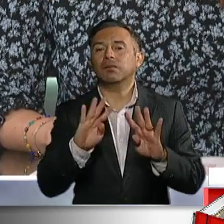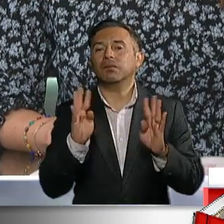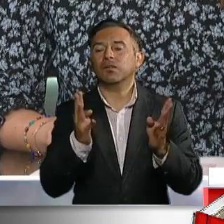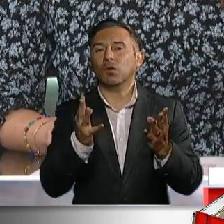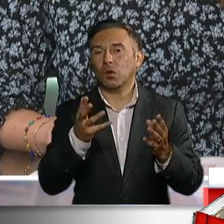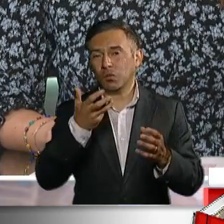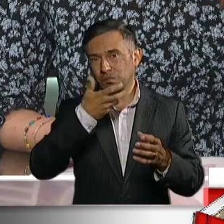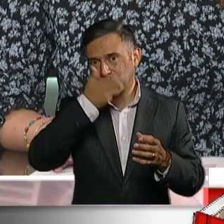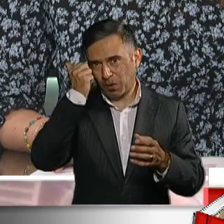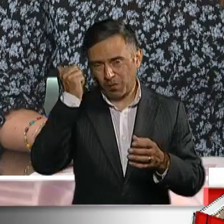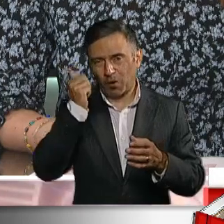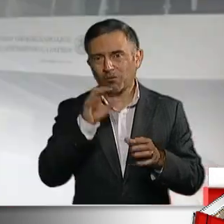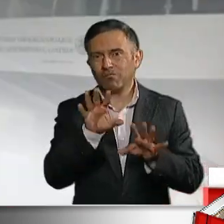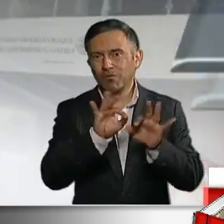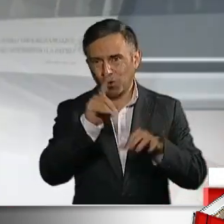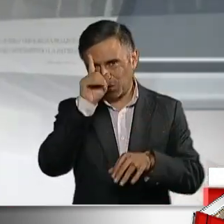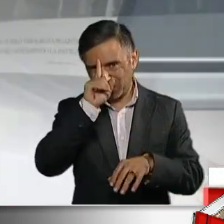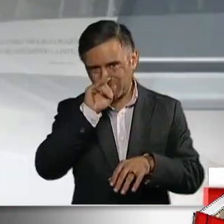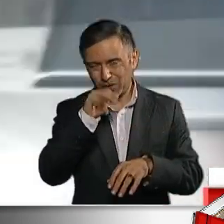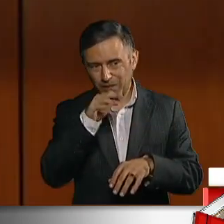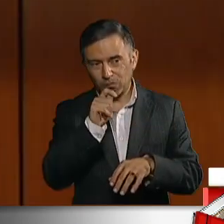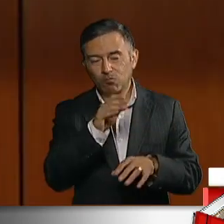hizo un llamado.